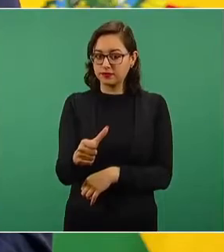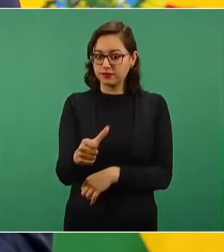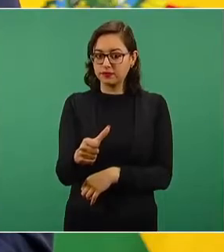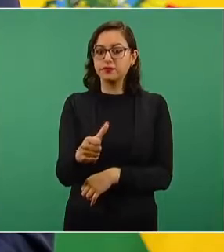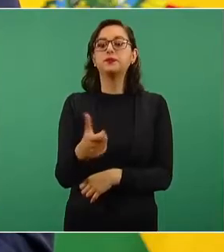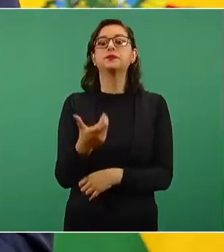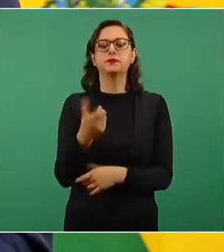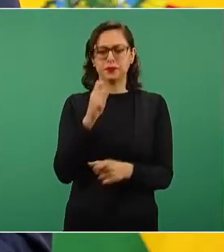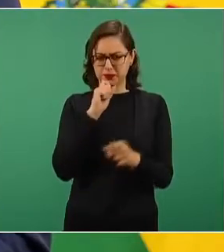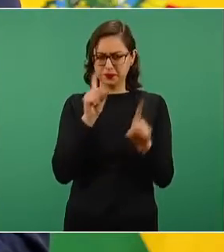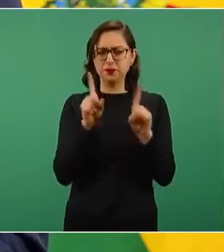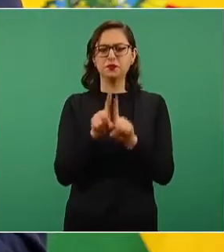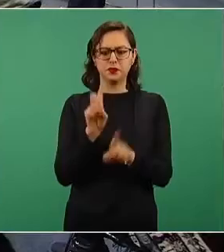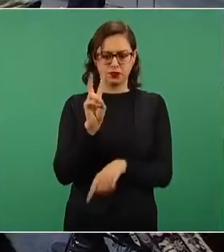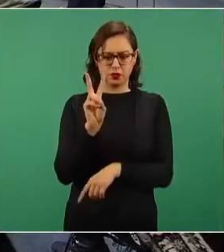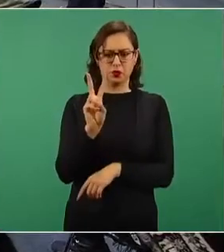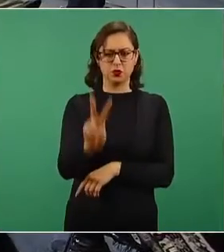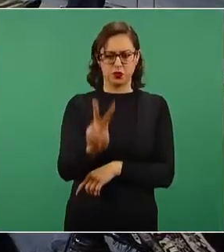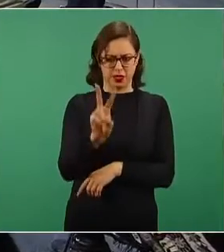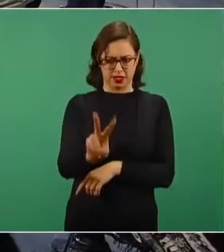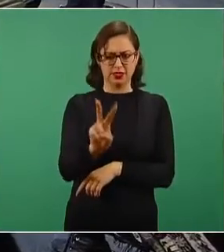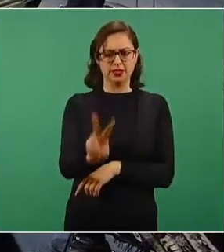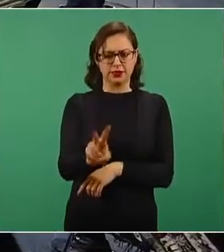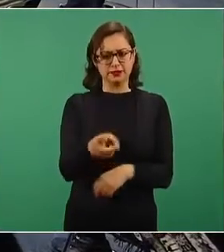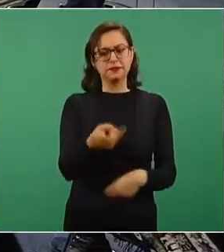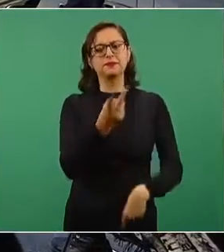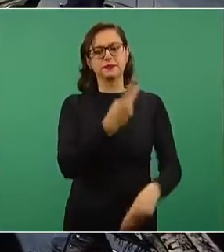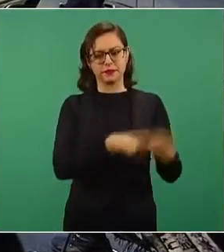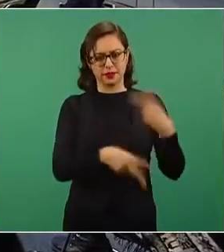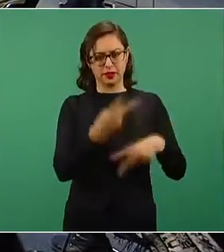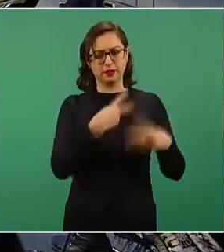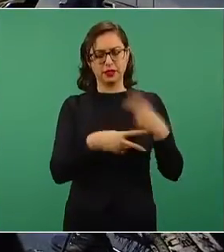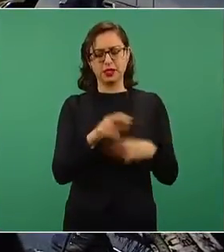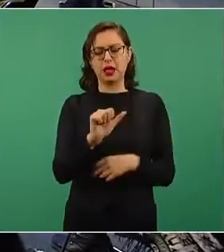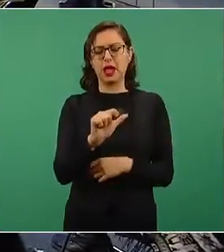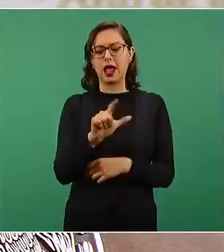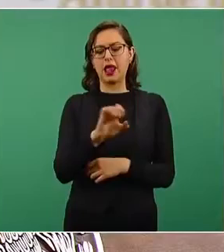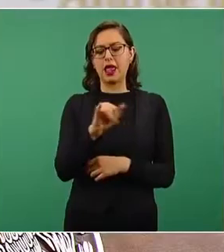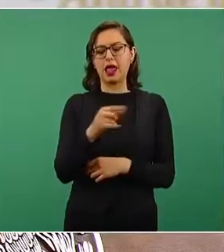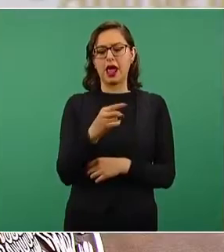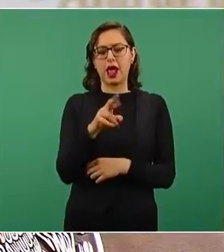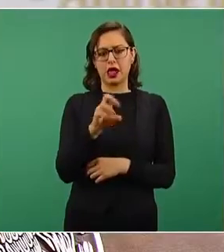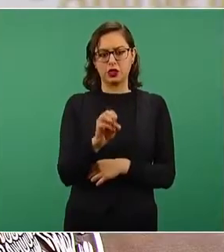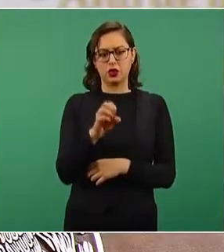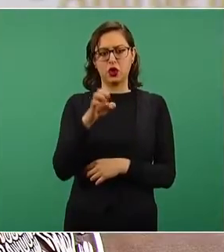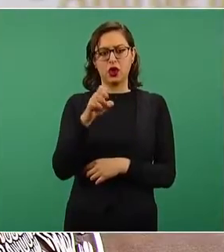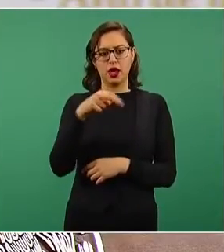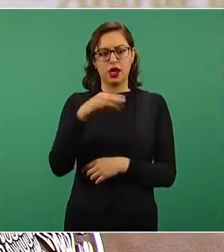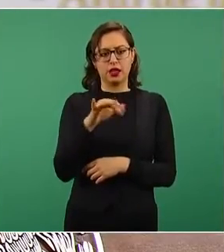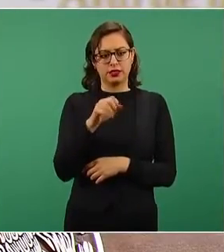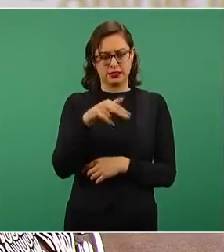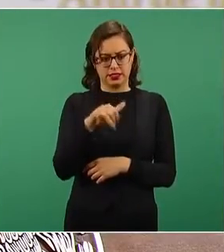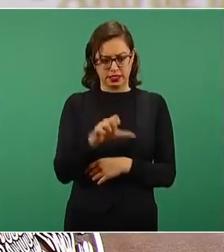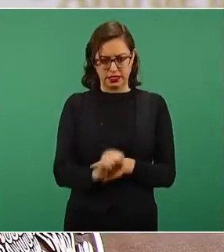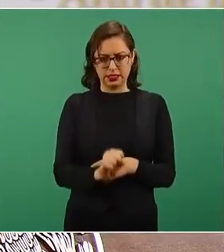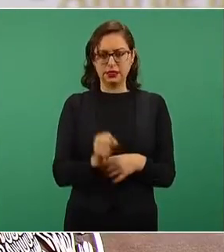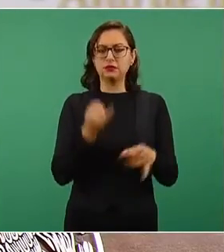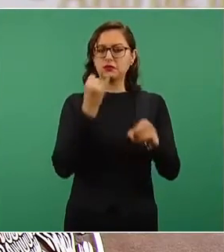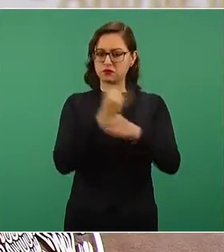El viernes va a estar aquí Alejandro Encinas, ¿sí?, con el